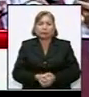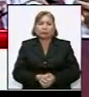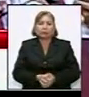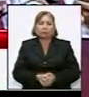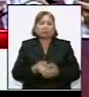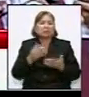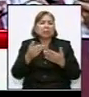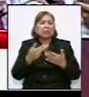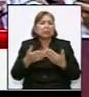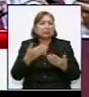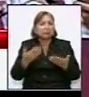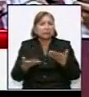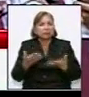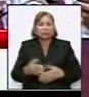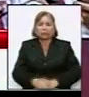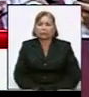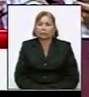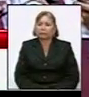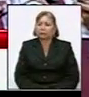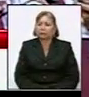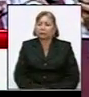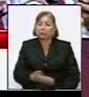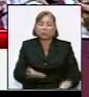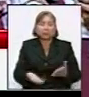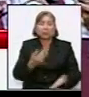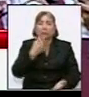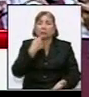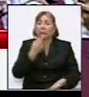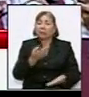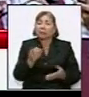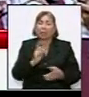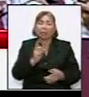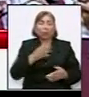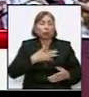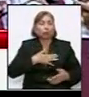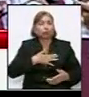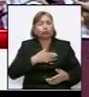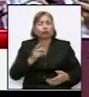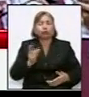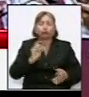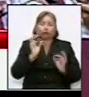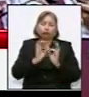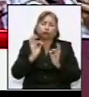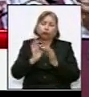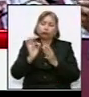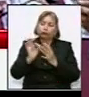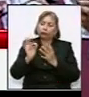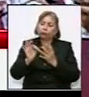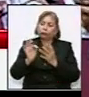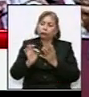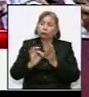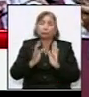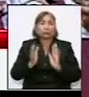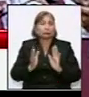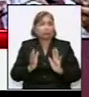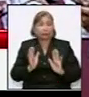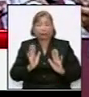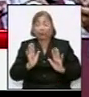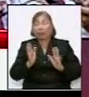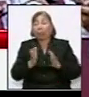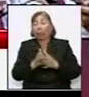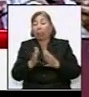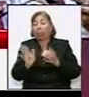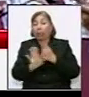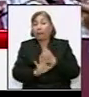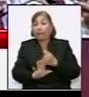por un simple dicho también por un simple dicho andoni carro éste precisa esto entonces como que también dejamos en desprotección